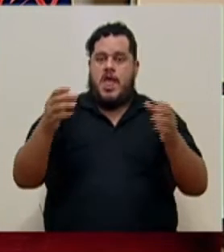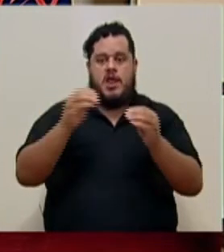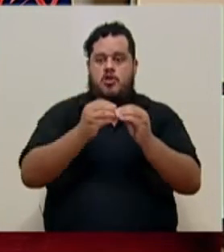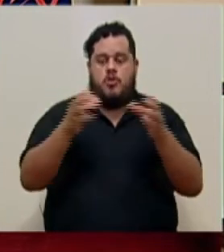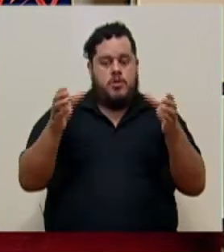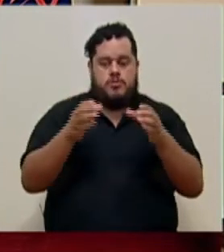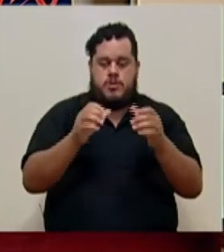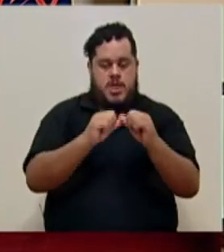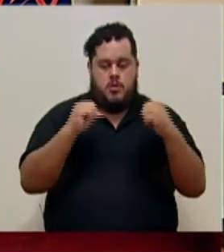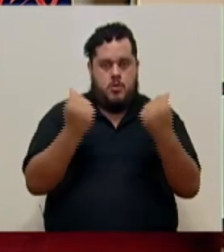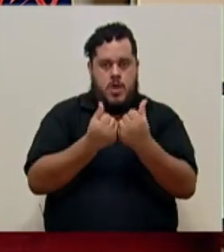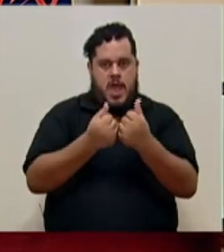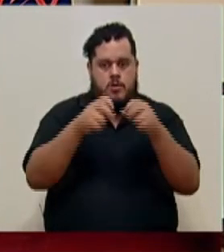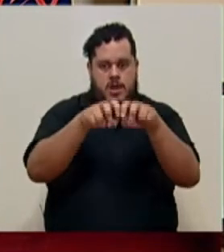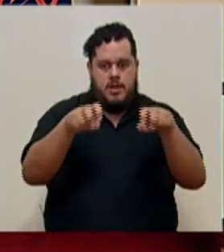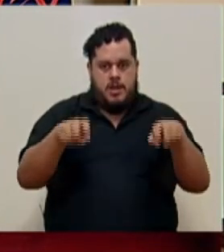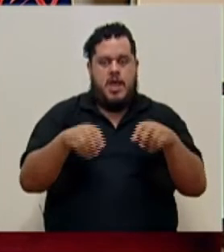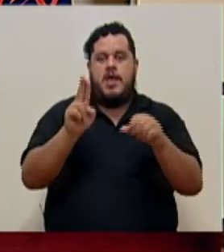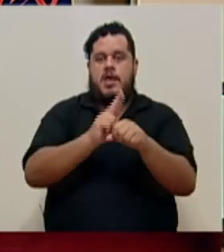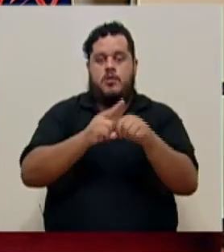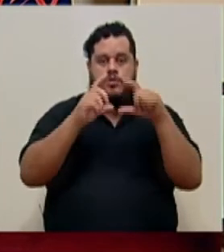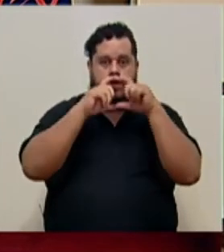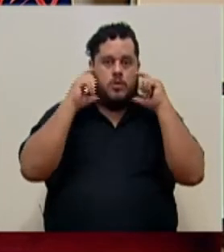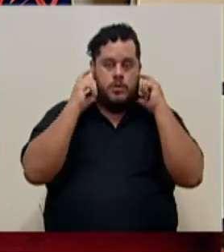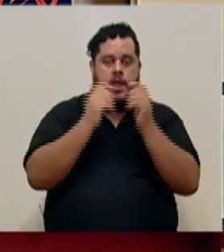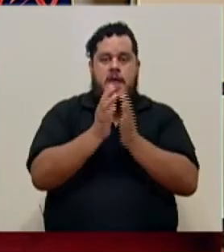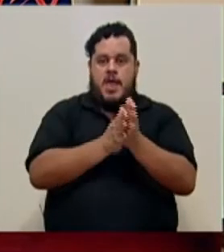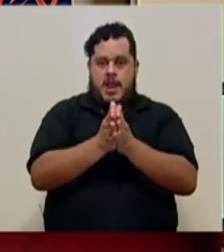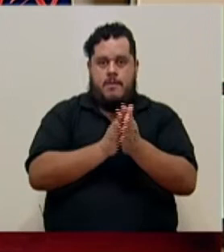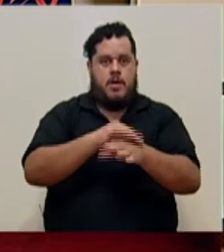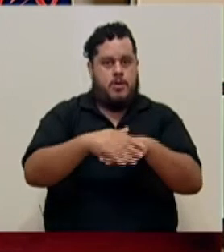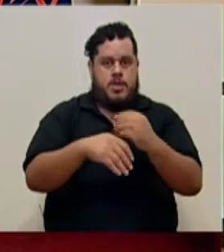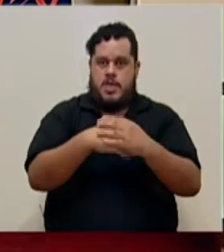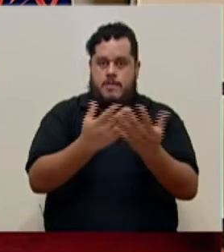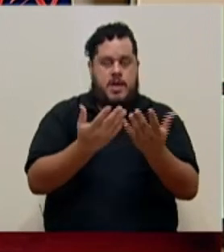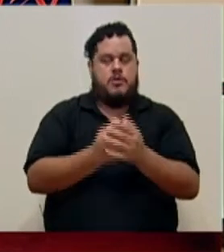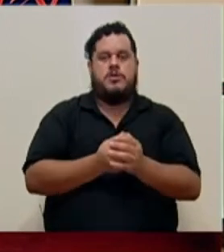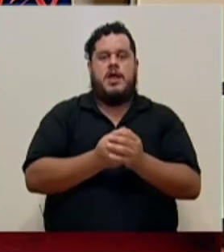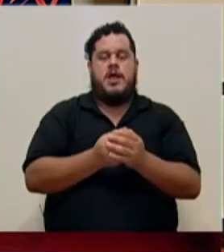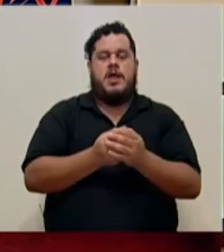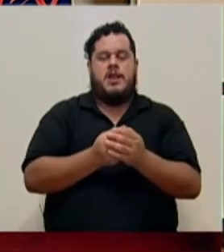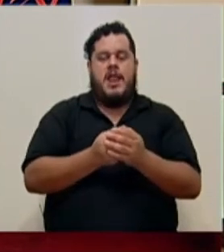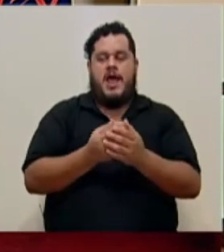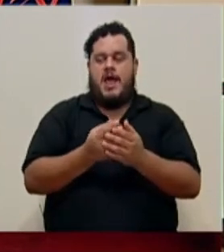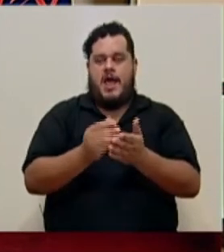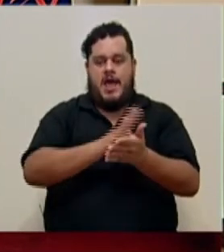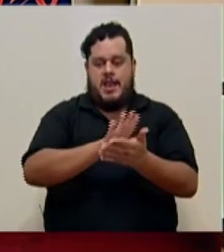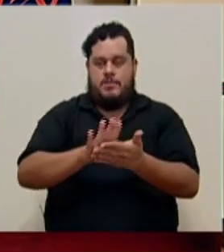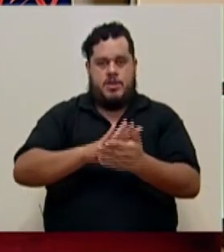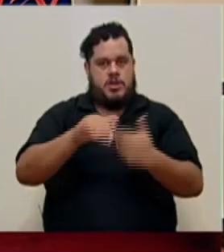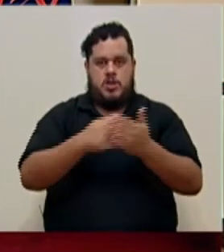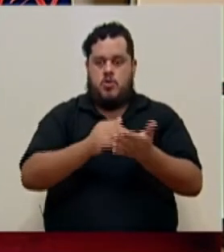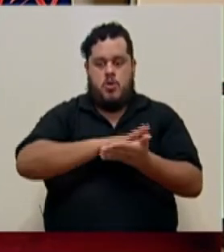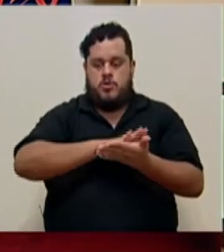aplicando todo el distanciamiento, el uso de cubrebocas, el lavado de manos previo, la desinfección de las superficies que van a estar en